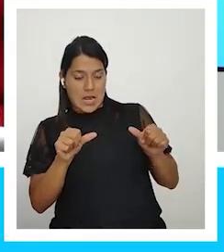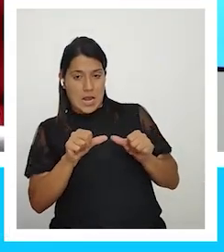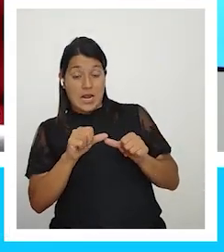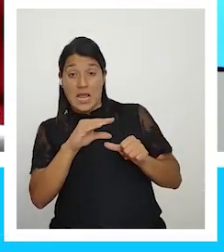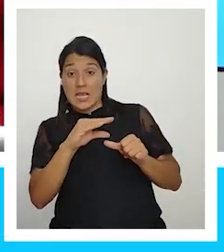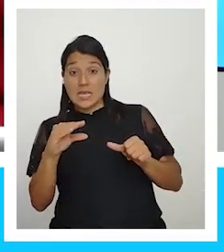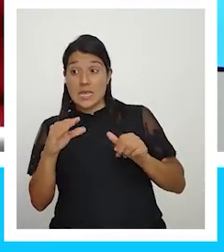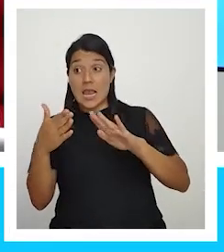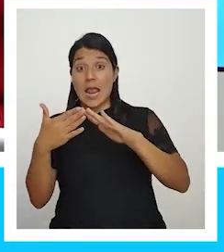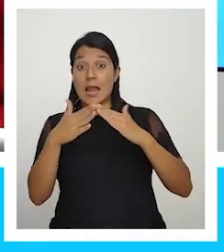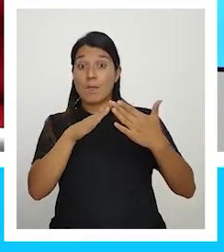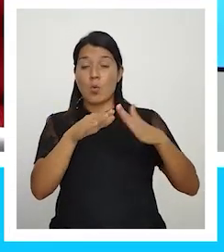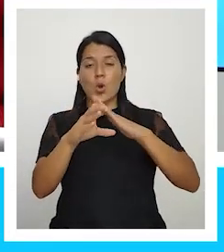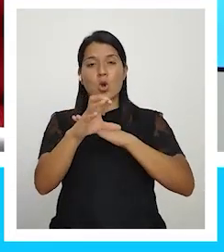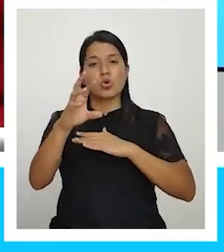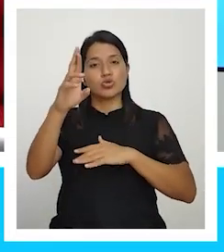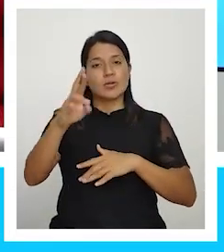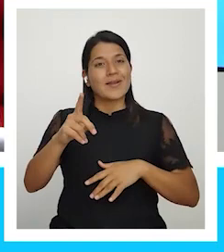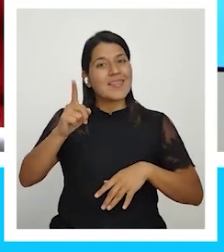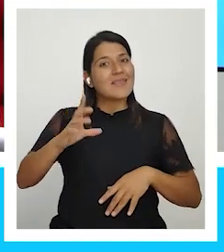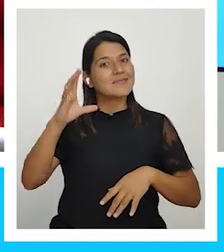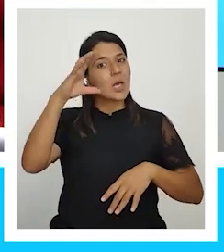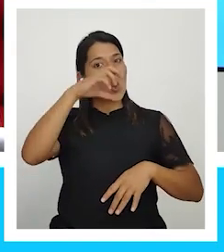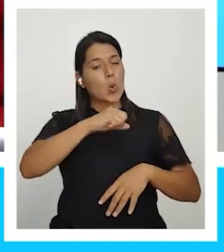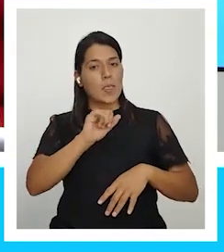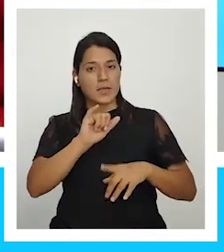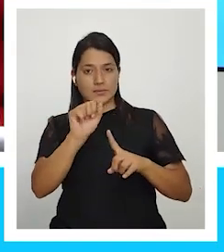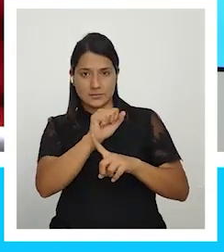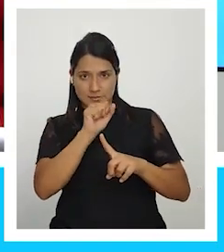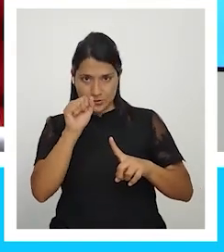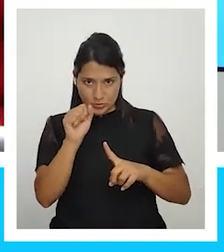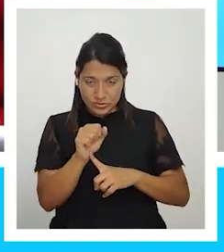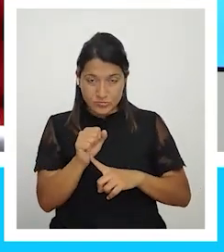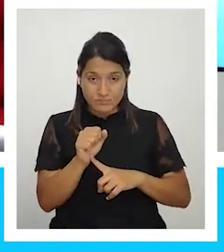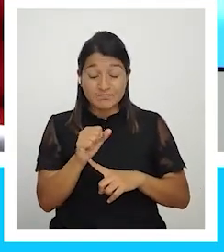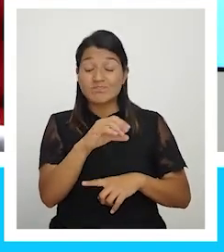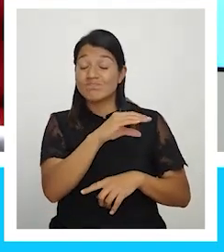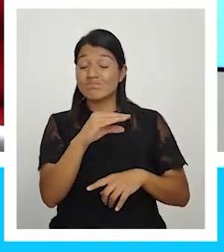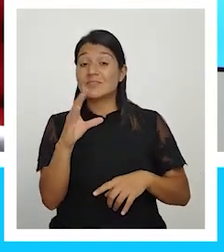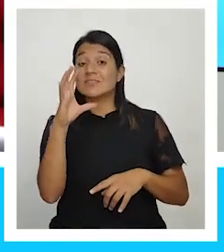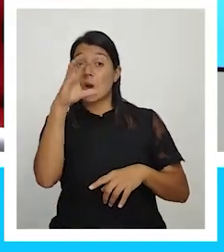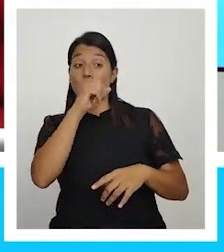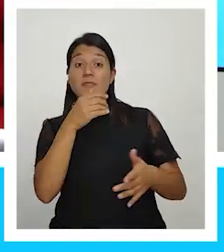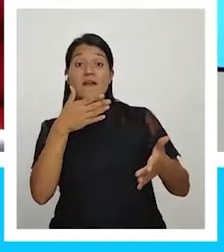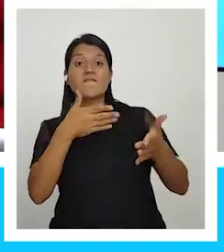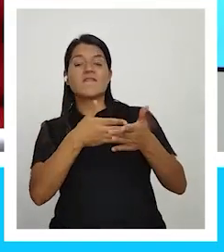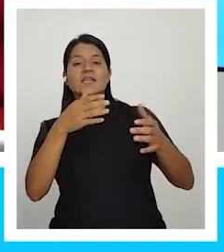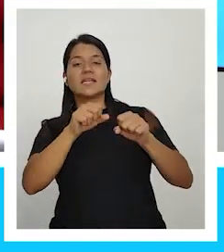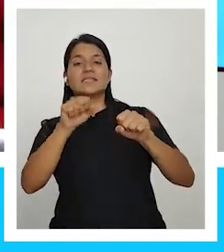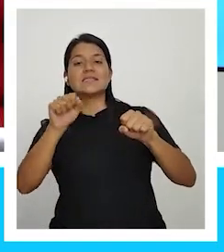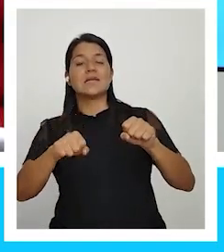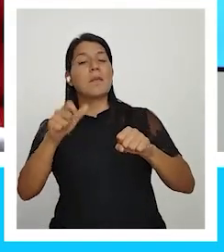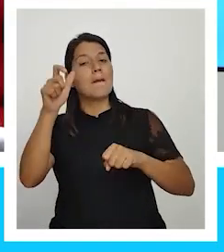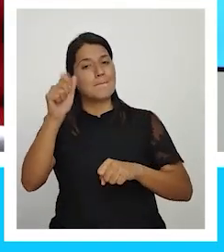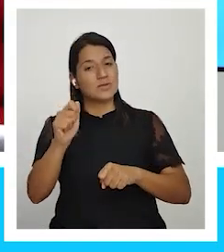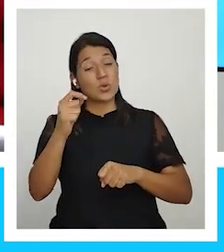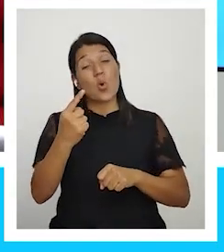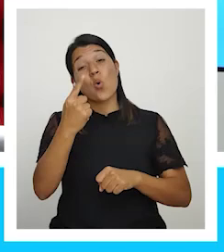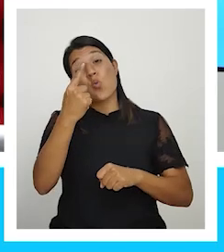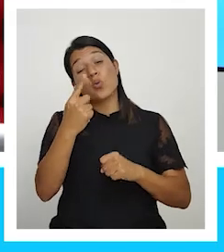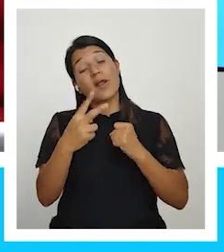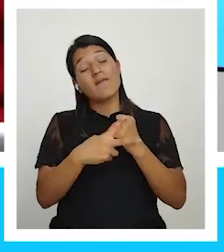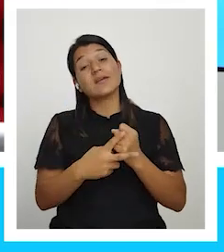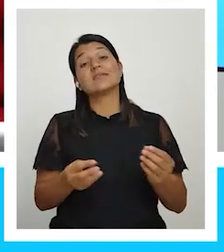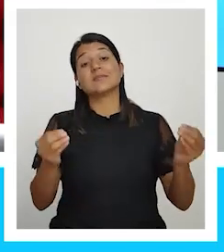pasan acá en este país, que hay una afectación sobre el sistema de pensiones, una más, ¿verdad?, de las tantas que se